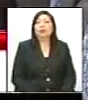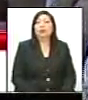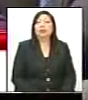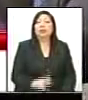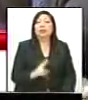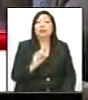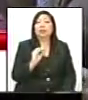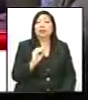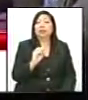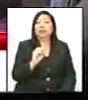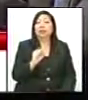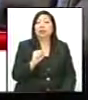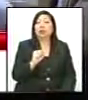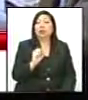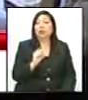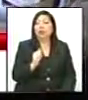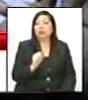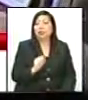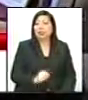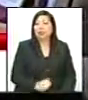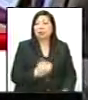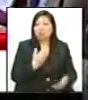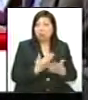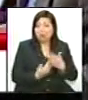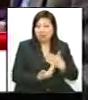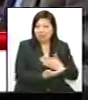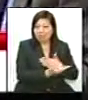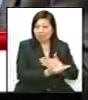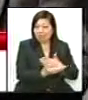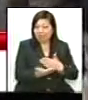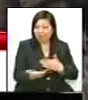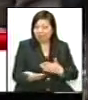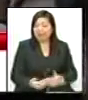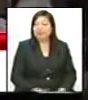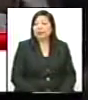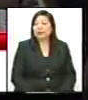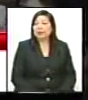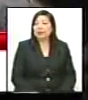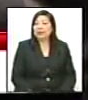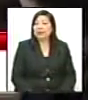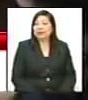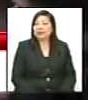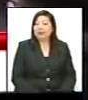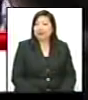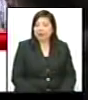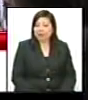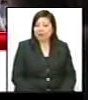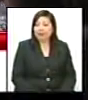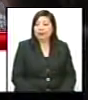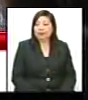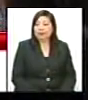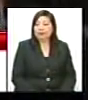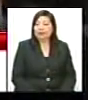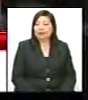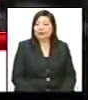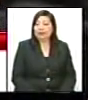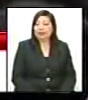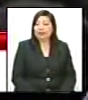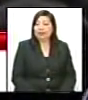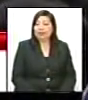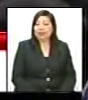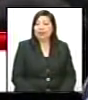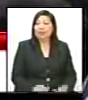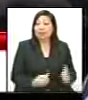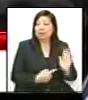Rosas. Gracias, presidente. Buenos días a los magistrados, a toda esta comisión y a los que nos